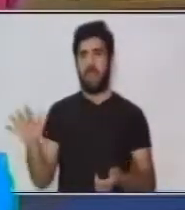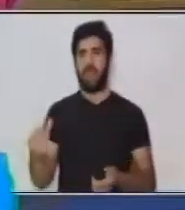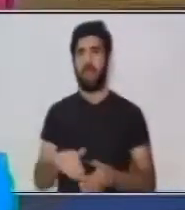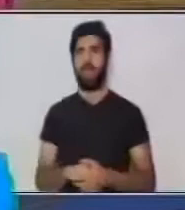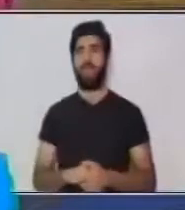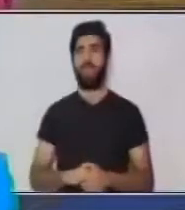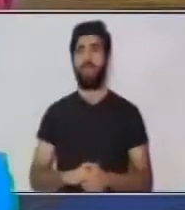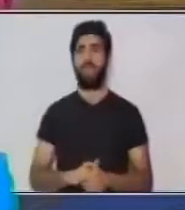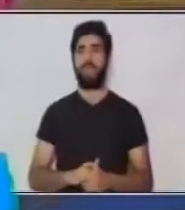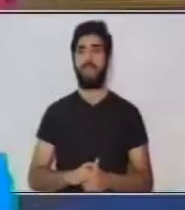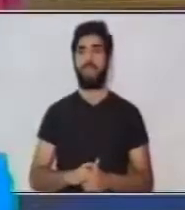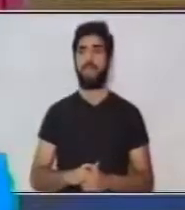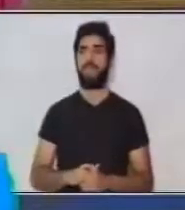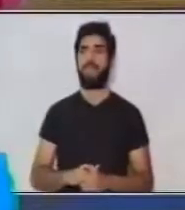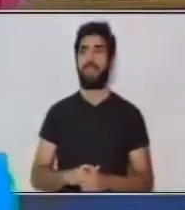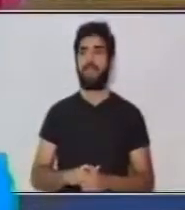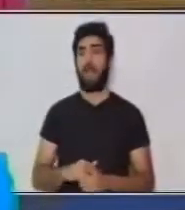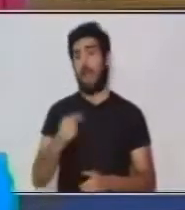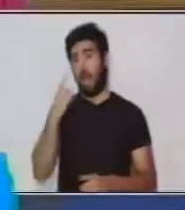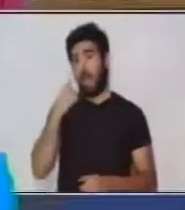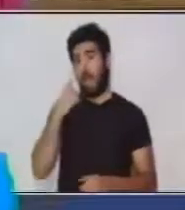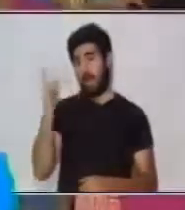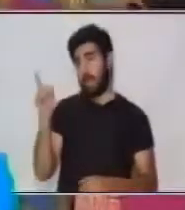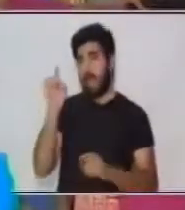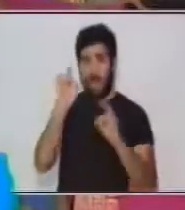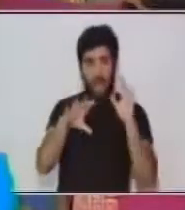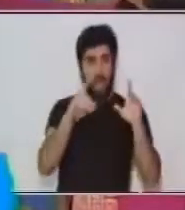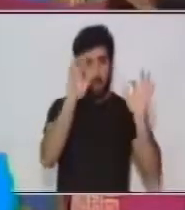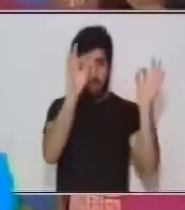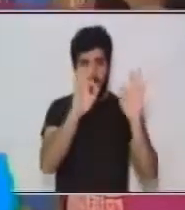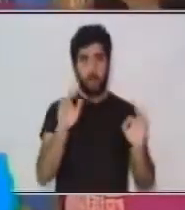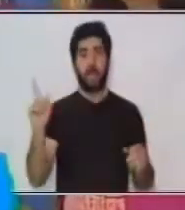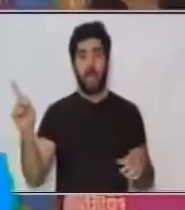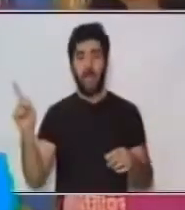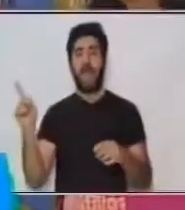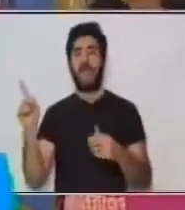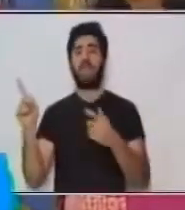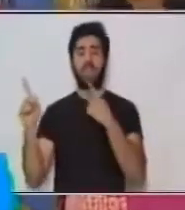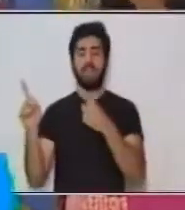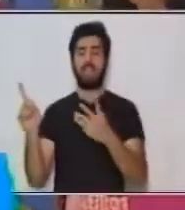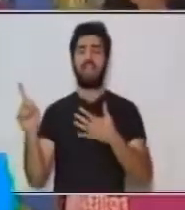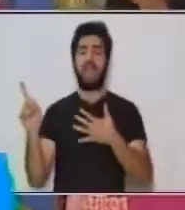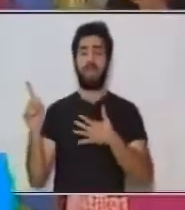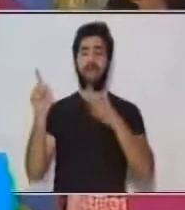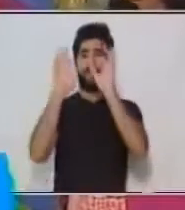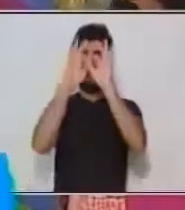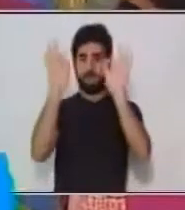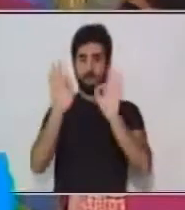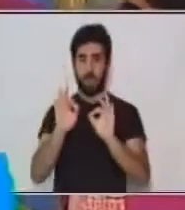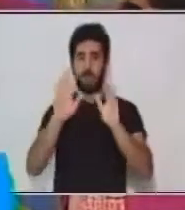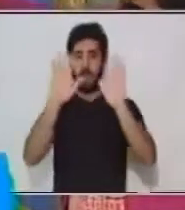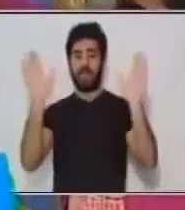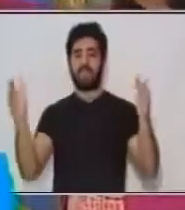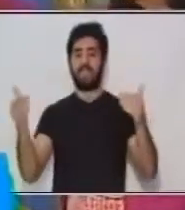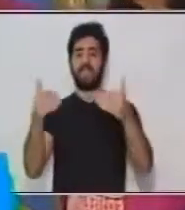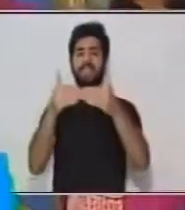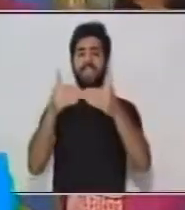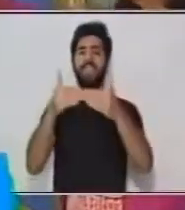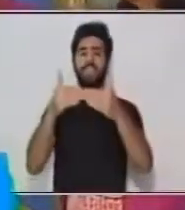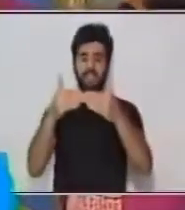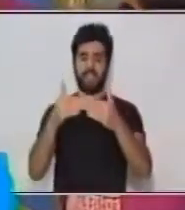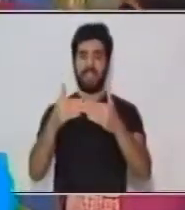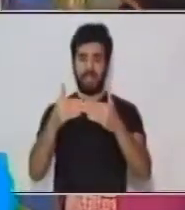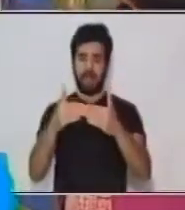si algunos de ellos cumplen esas características. Es una figura cerrada, entonces es un polígono, si es una